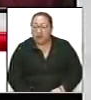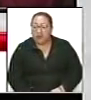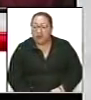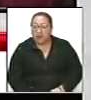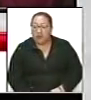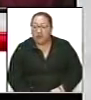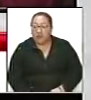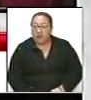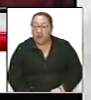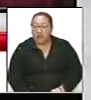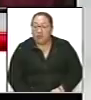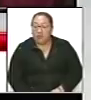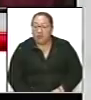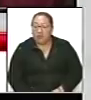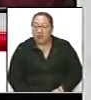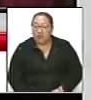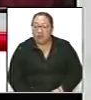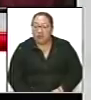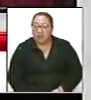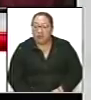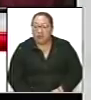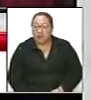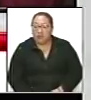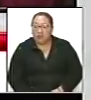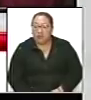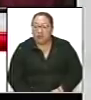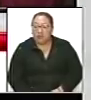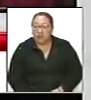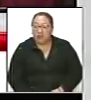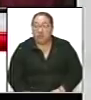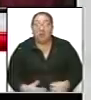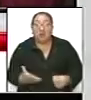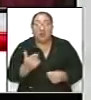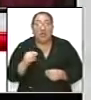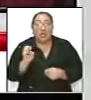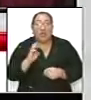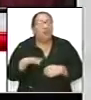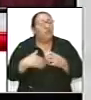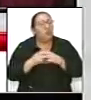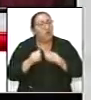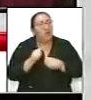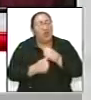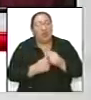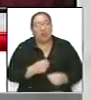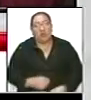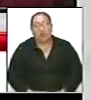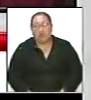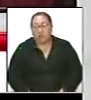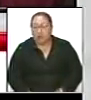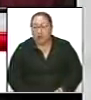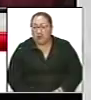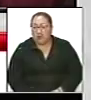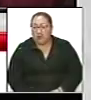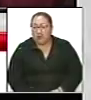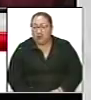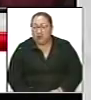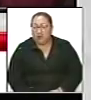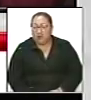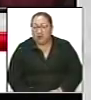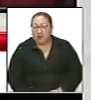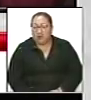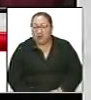la prueba del incremento? Lo que se recibió en enero debió ser la constante para todo el año y no pasó así.